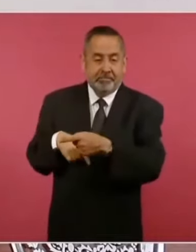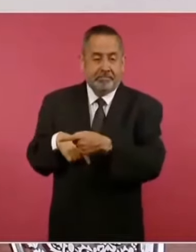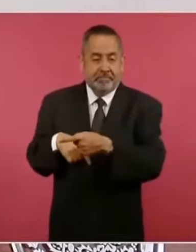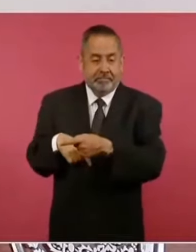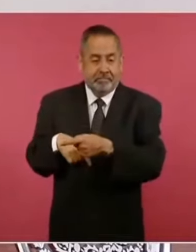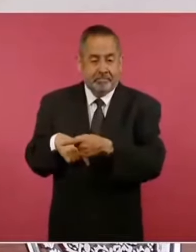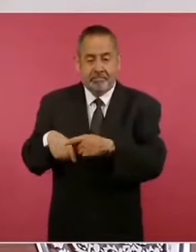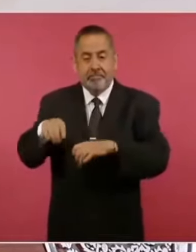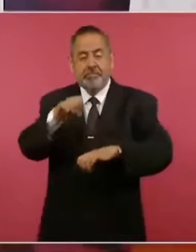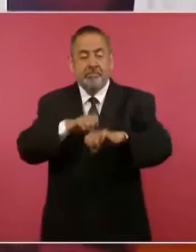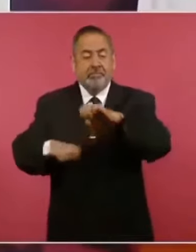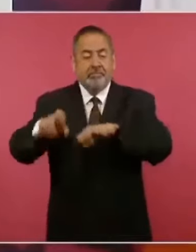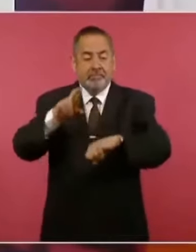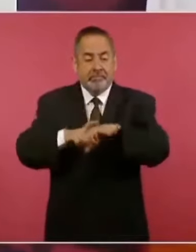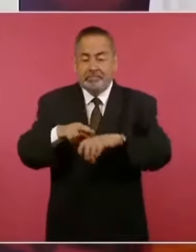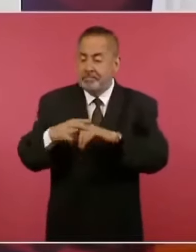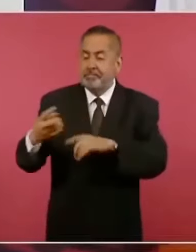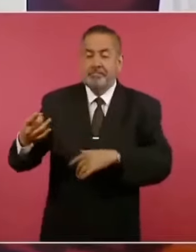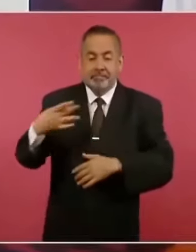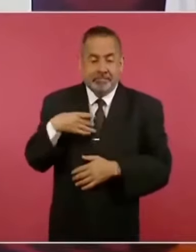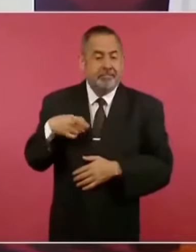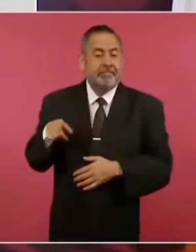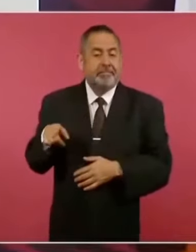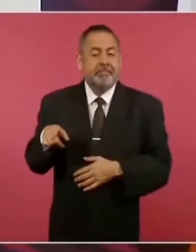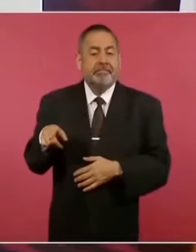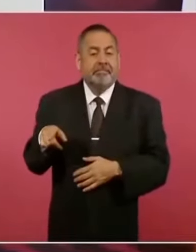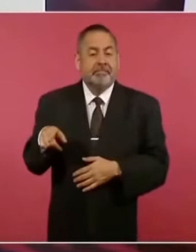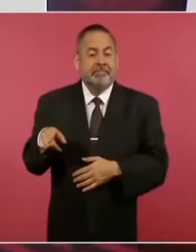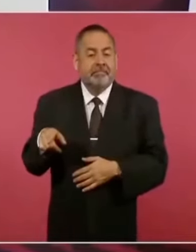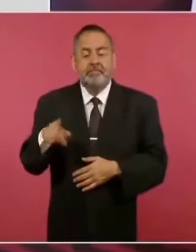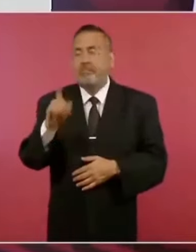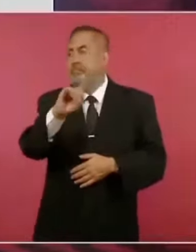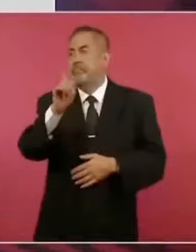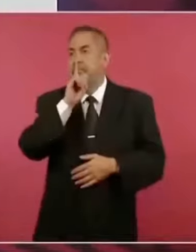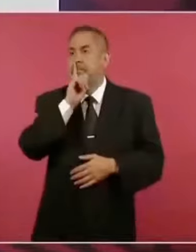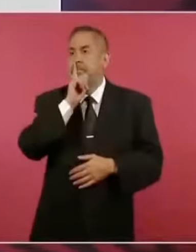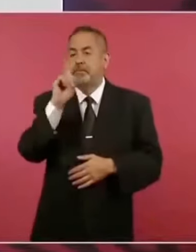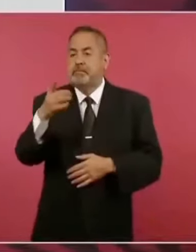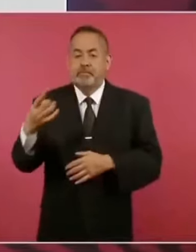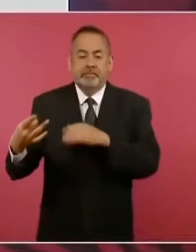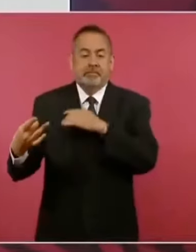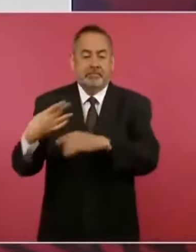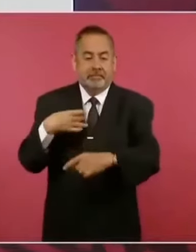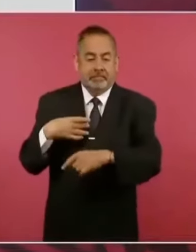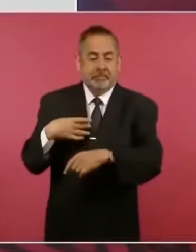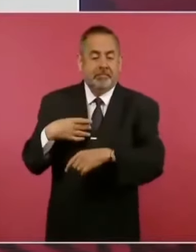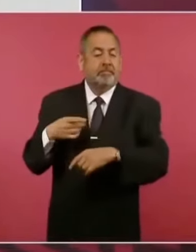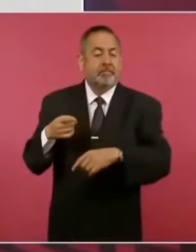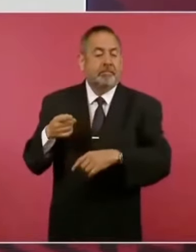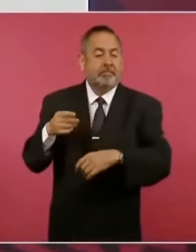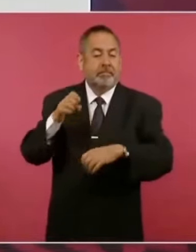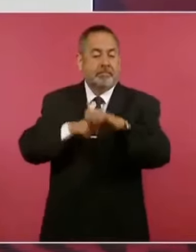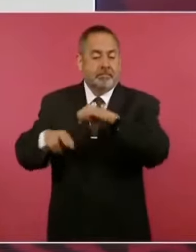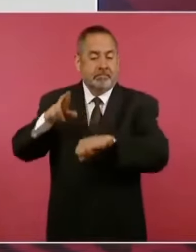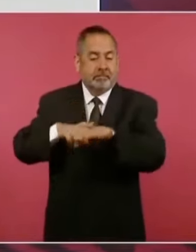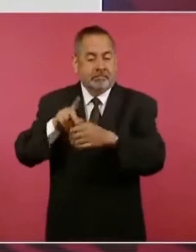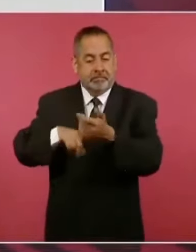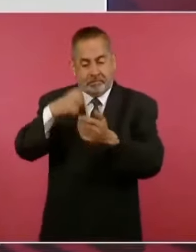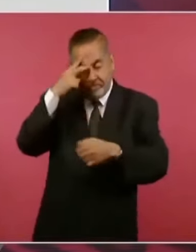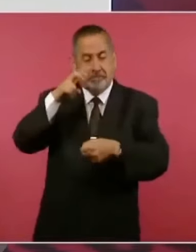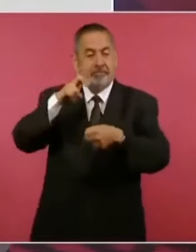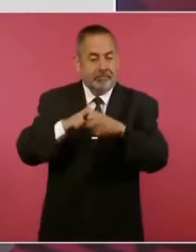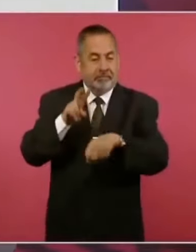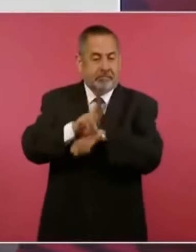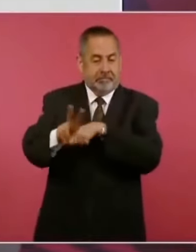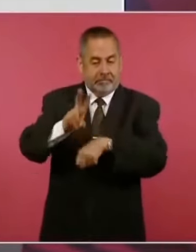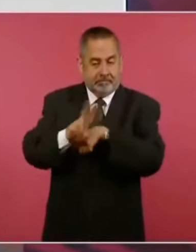el embajador de no me la mandó el embajador de de México en